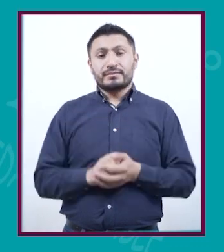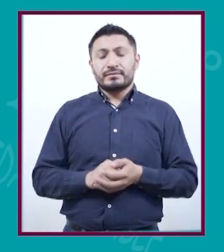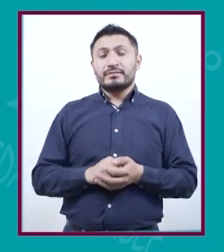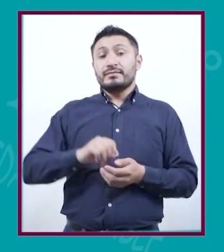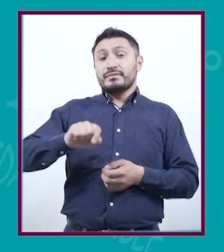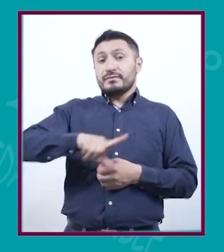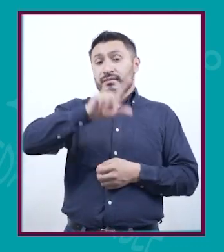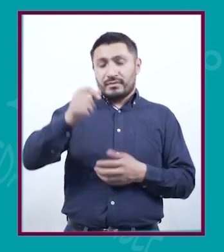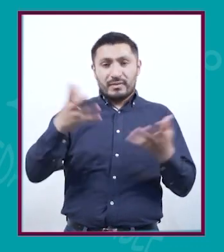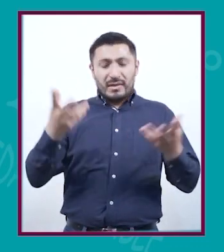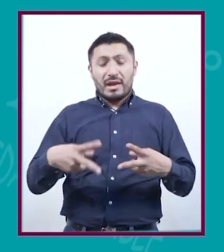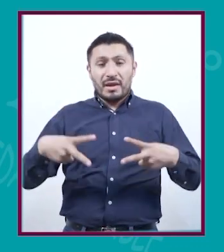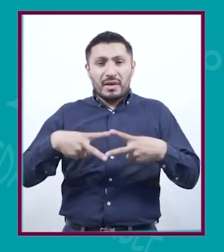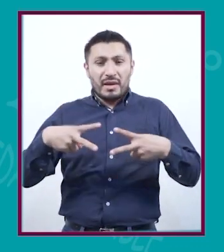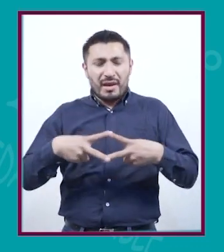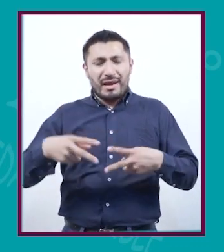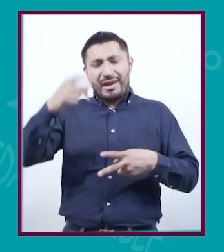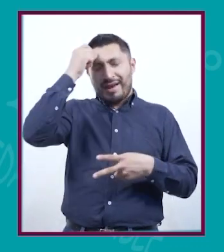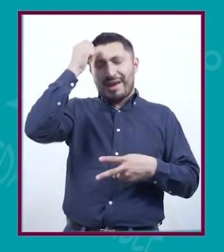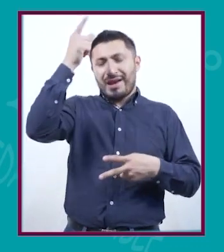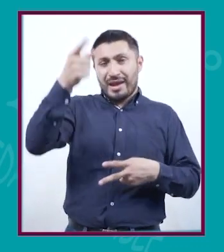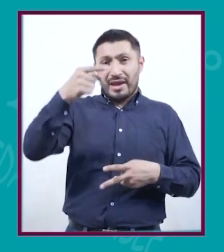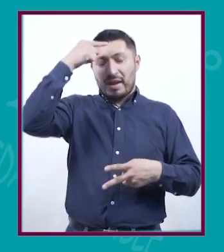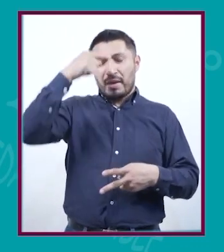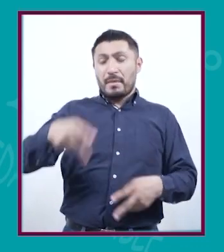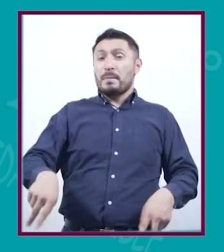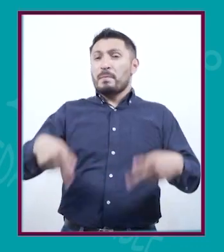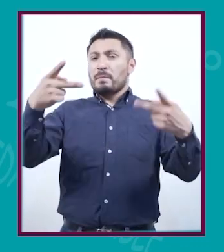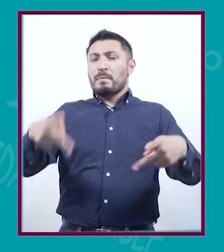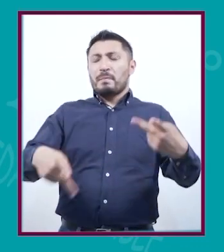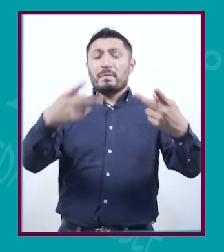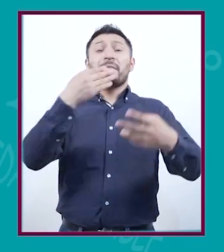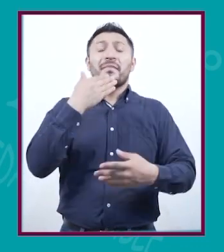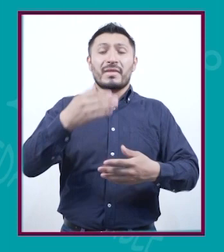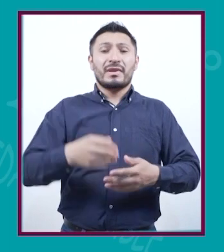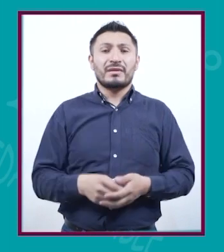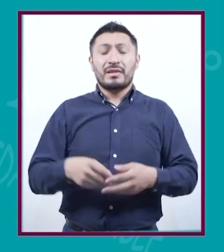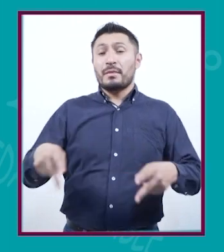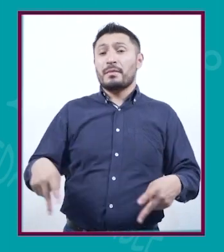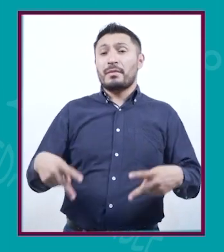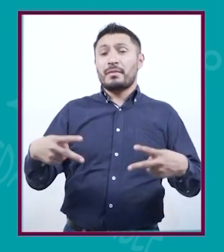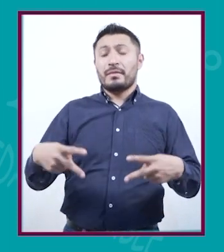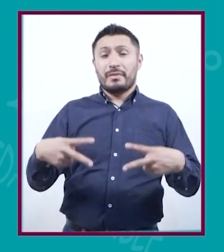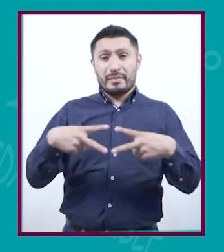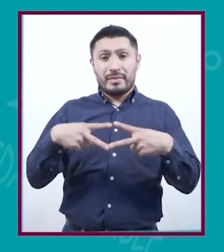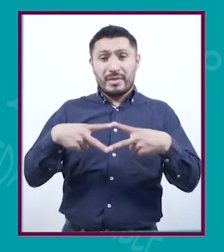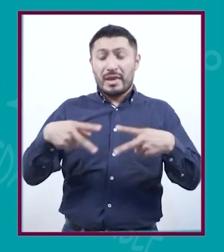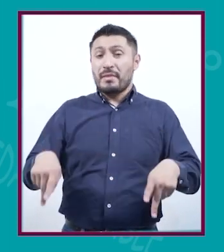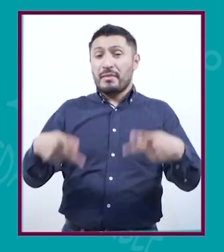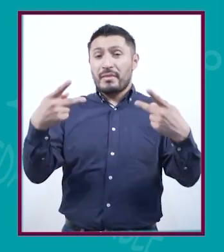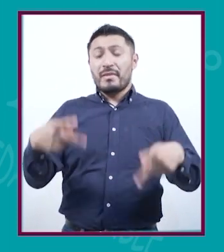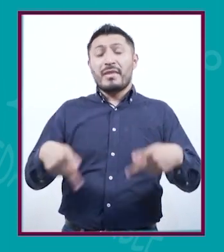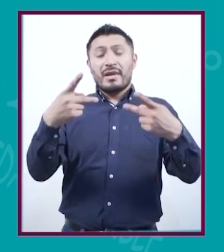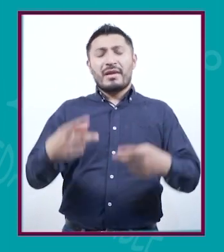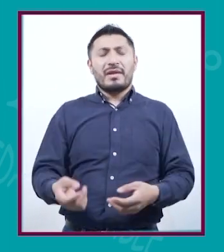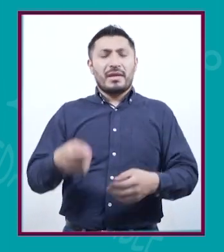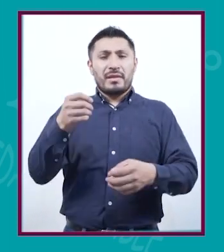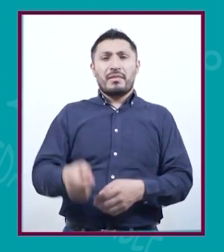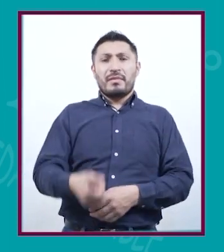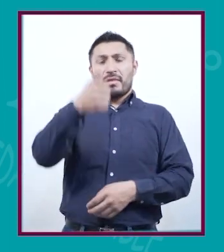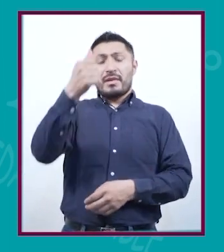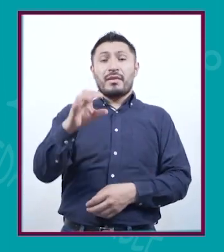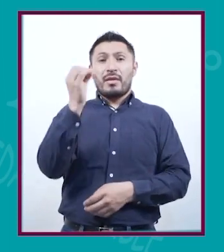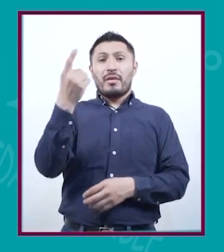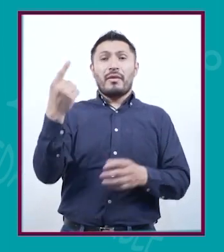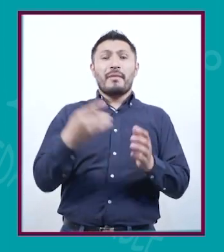por fin la toallita sanitaria que consideraron óptima para su comercialización. Se vendió por primera vez al público en octubre